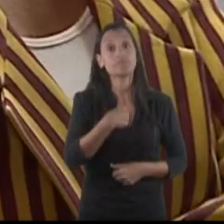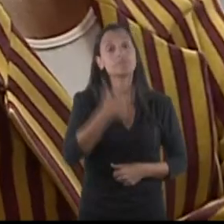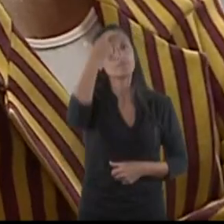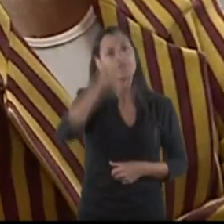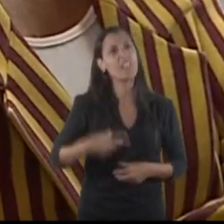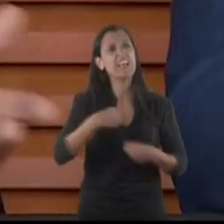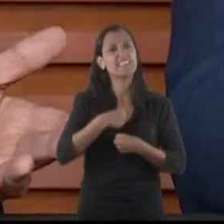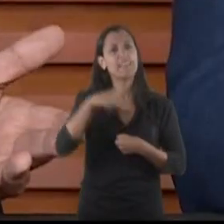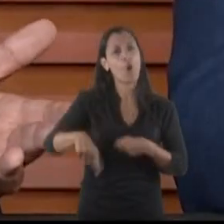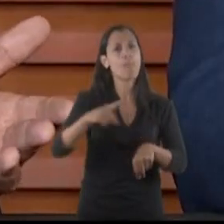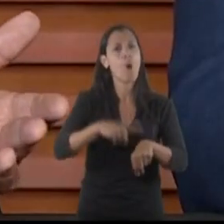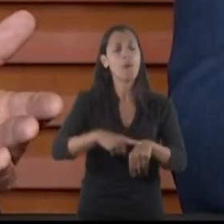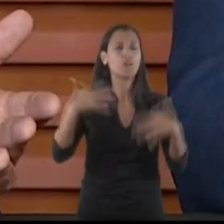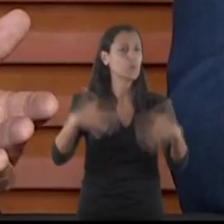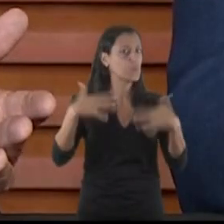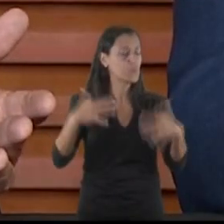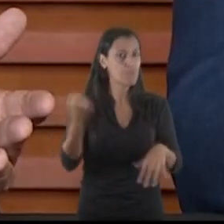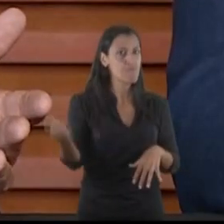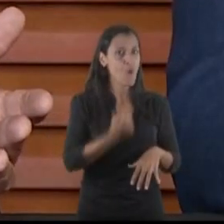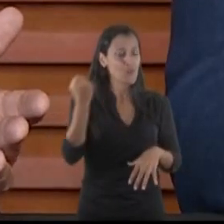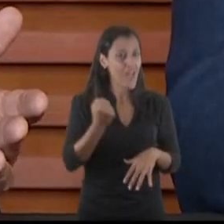yo siento que este es un momento muy grato.